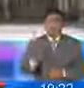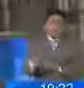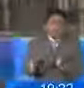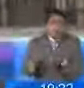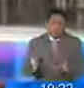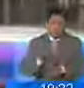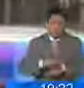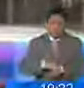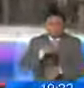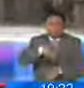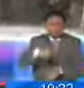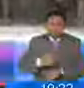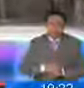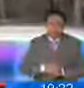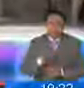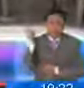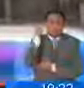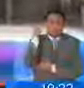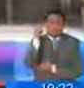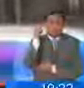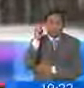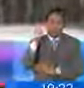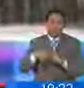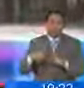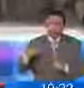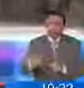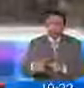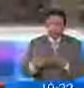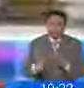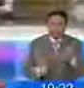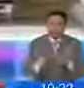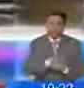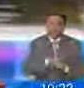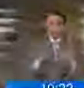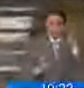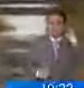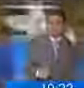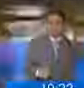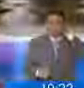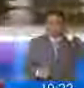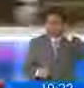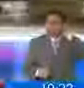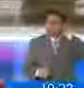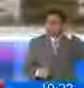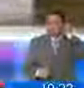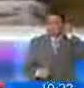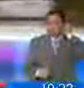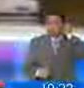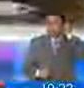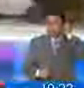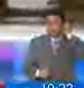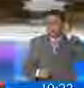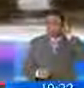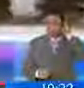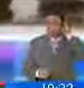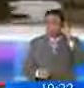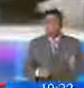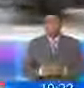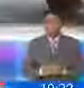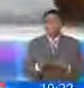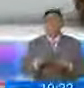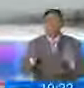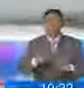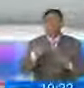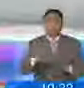no, aquí no puede entrar ni la ambulancia, no entran ni los carros, nada. Y viven a la espera que la legalización también les llegue para que